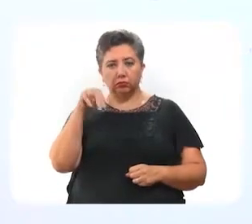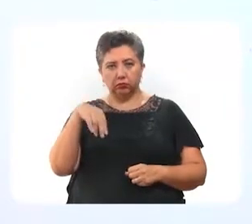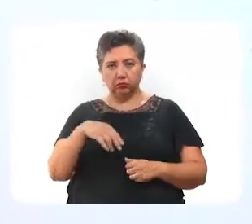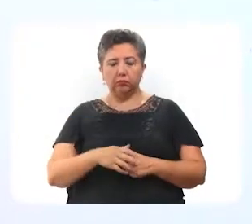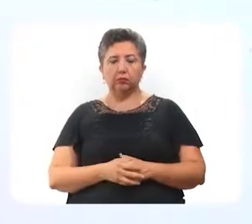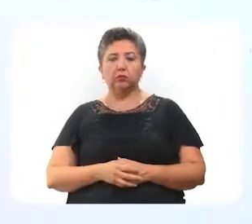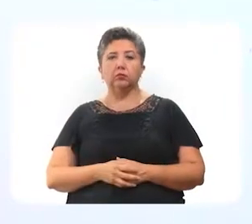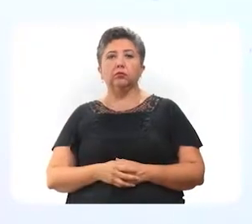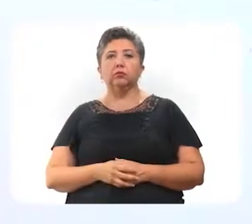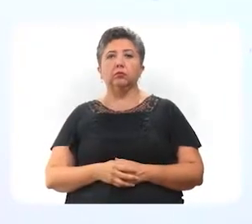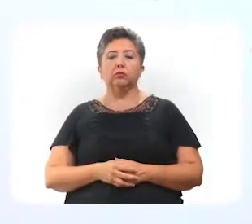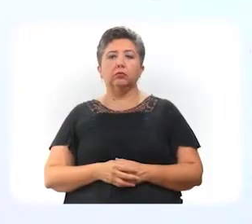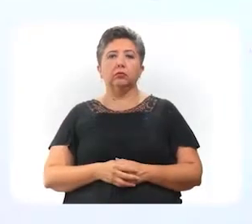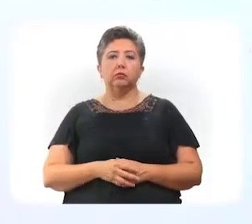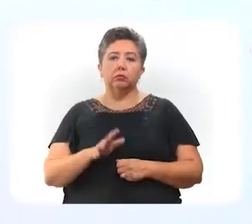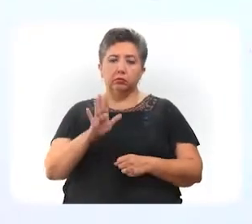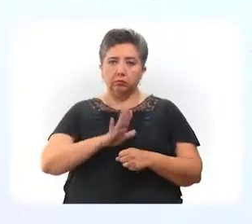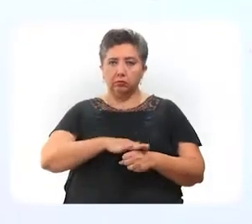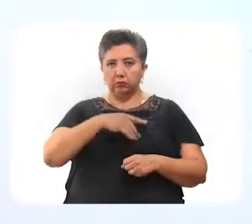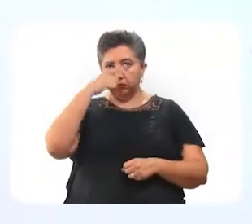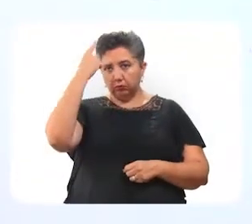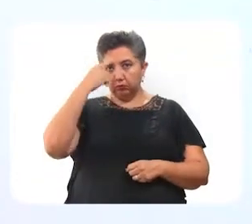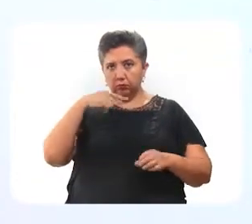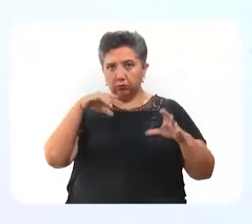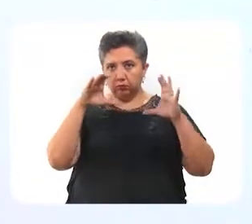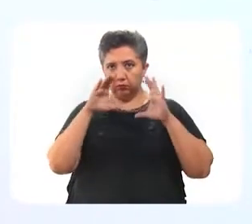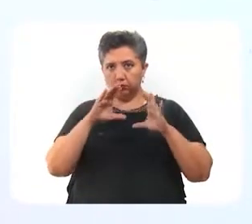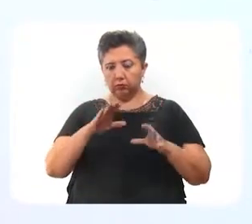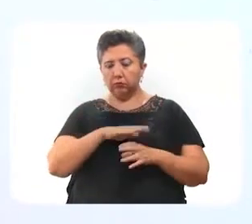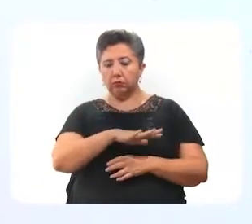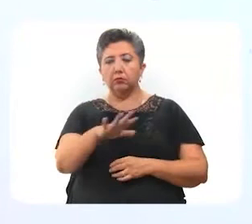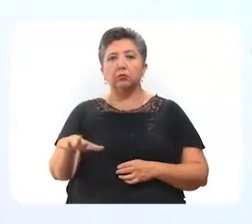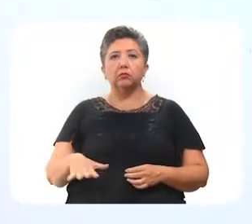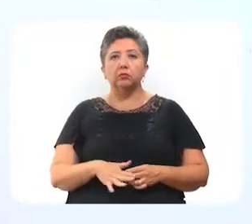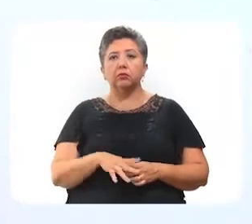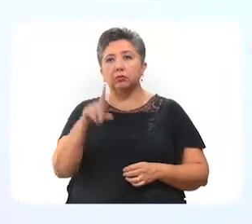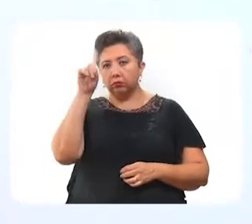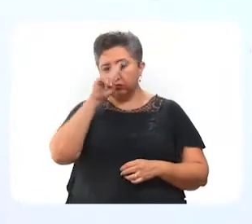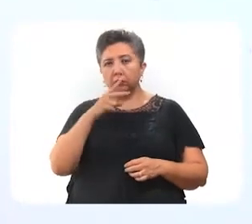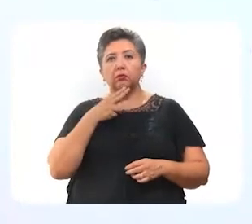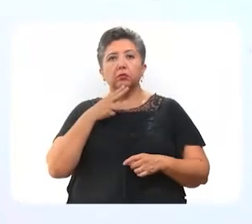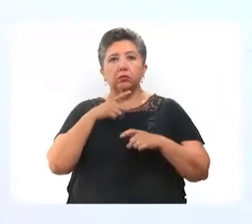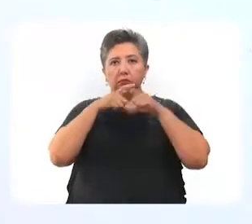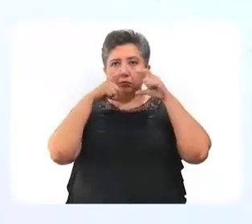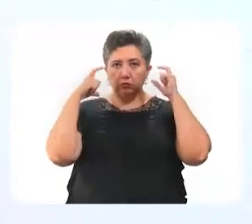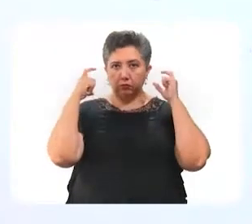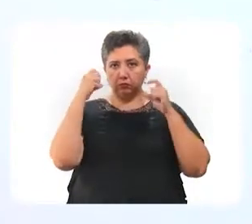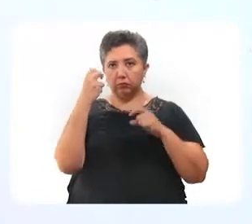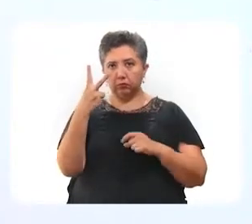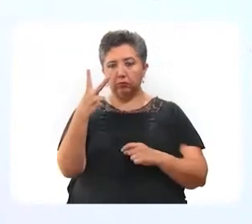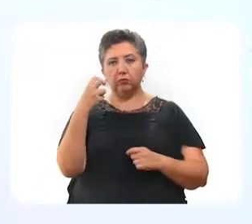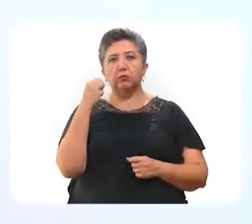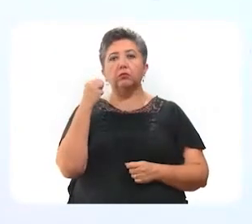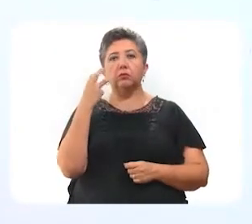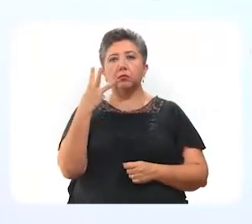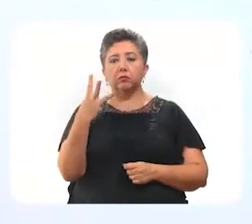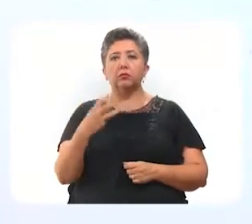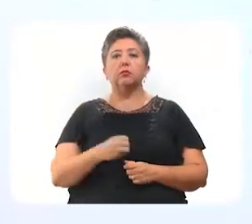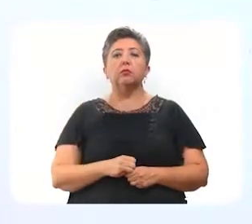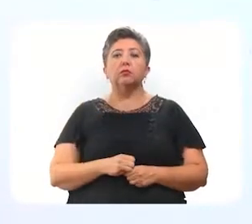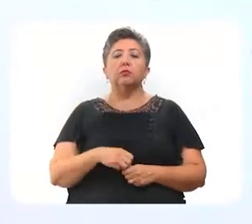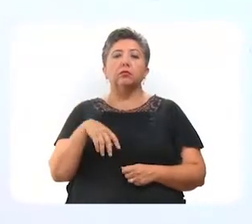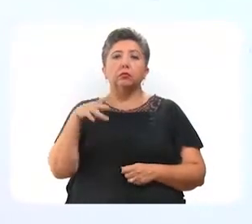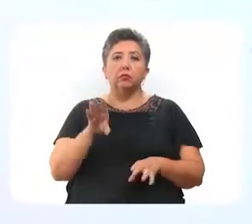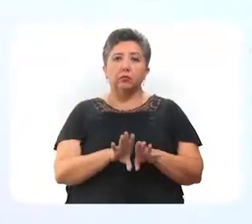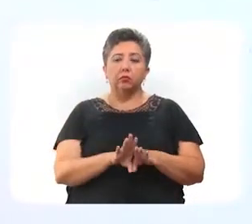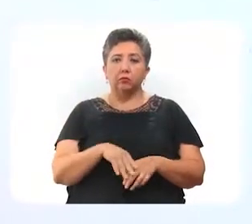incluida la variante Omicron. Por lo que, para protegernos entre todos, se sugiere el uso de cubrebocas de 2 capas, tricapa